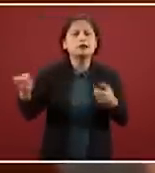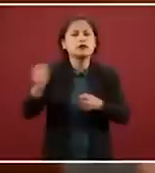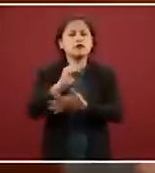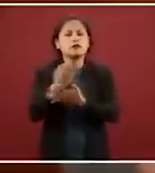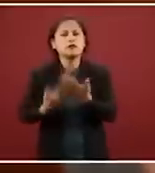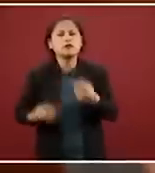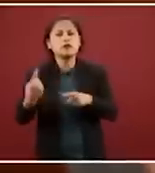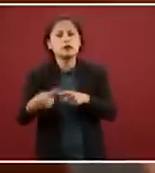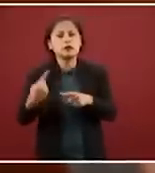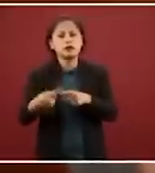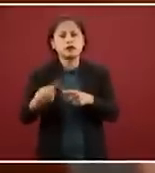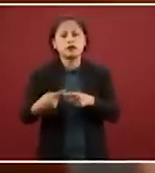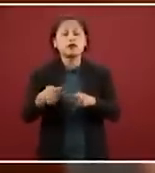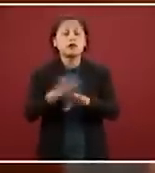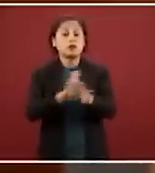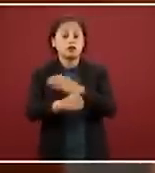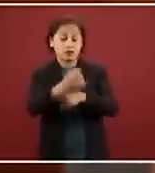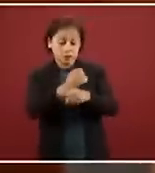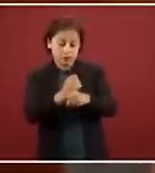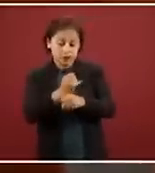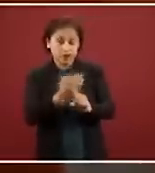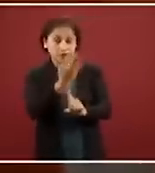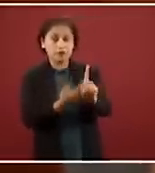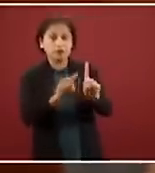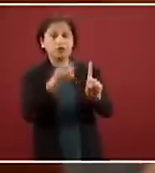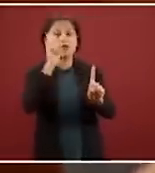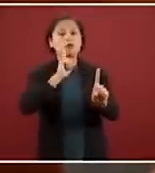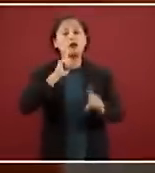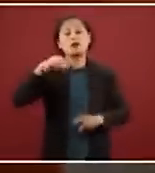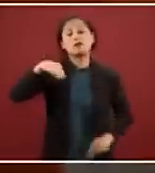sobre una funcionaria pública que se llama Marcela Fimbres,